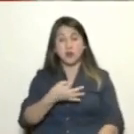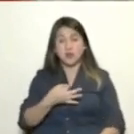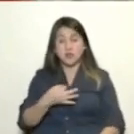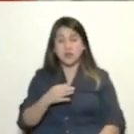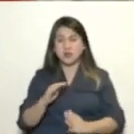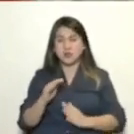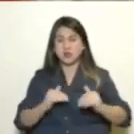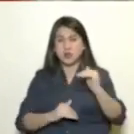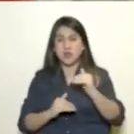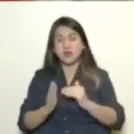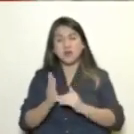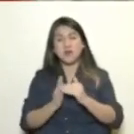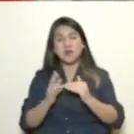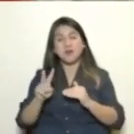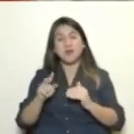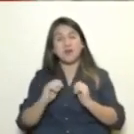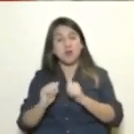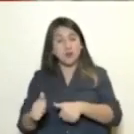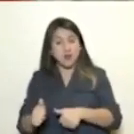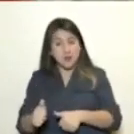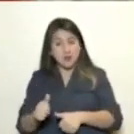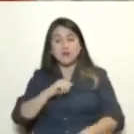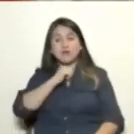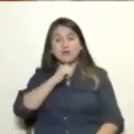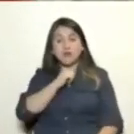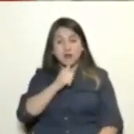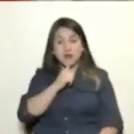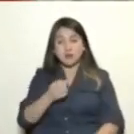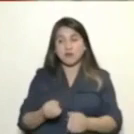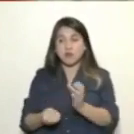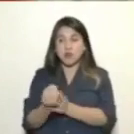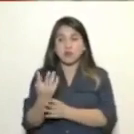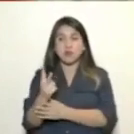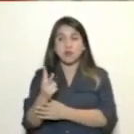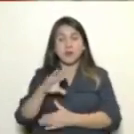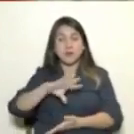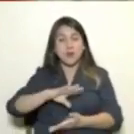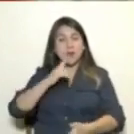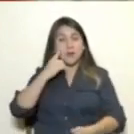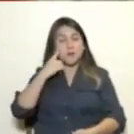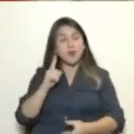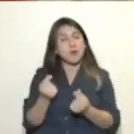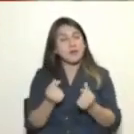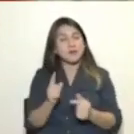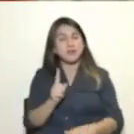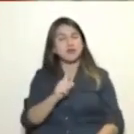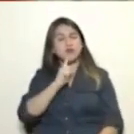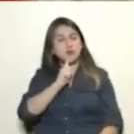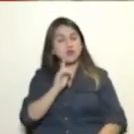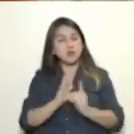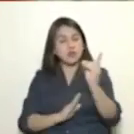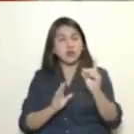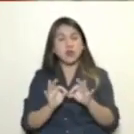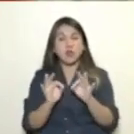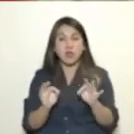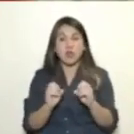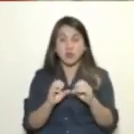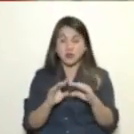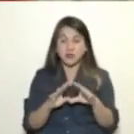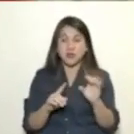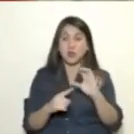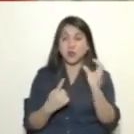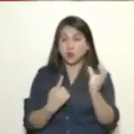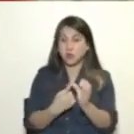se superaron niveles de pobreza. Bueno, esa, la historia la conocemos, la modernización del país. Pero da la impresión que no tuvimos un desarrollo educacional y